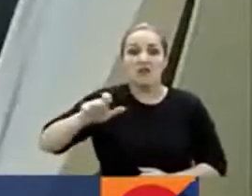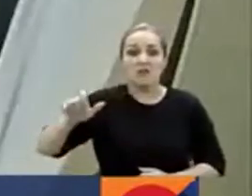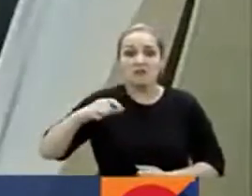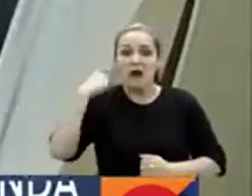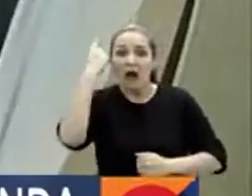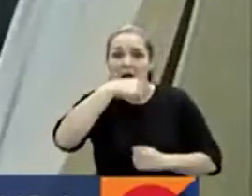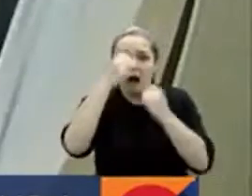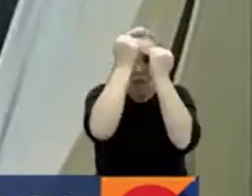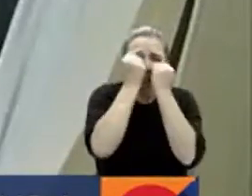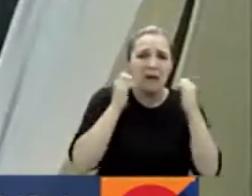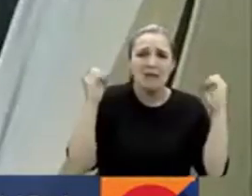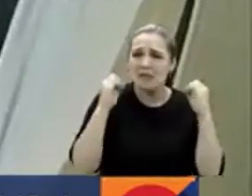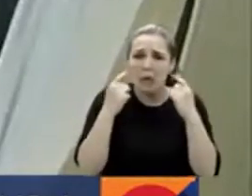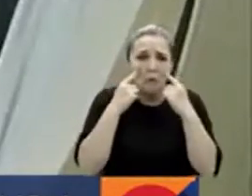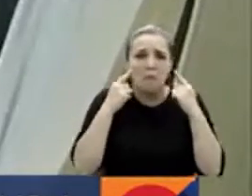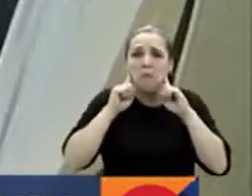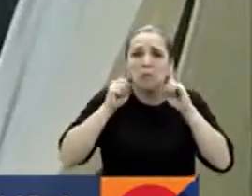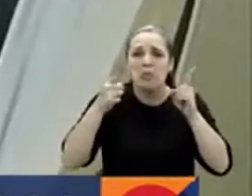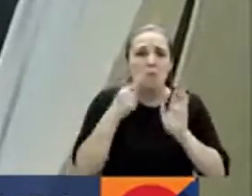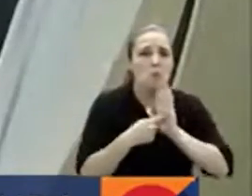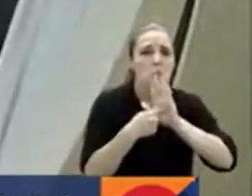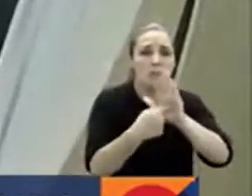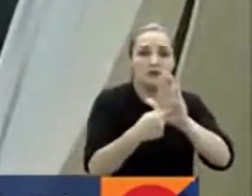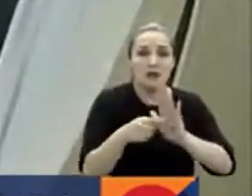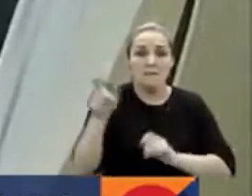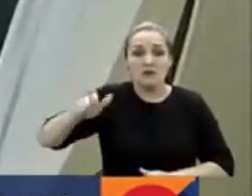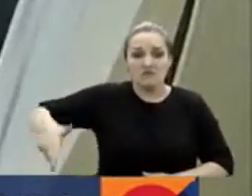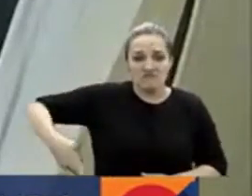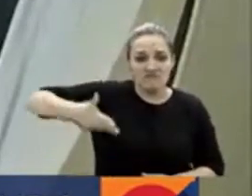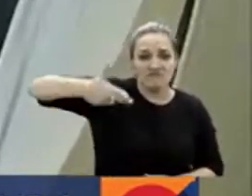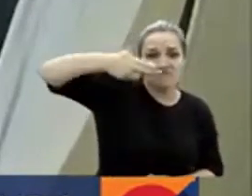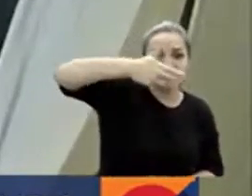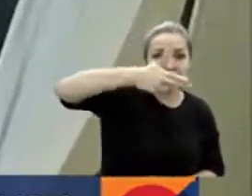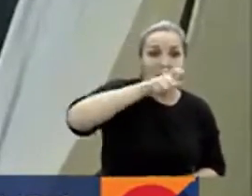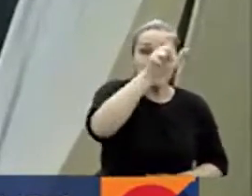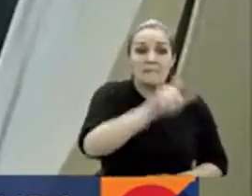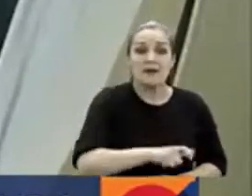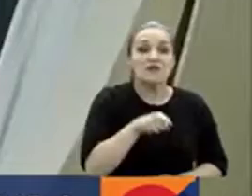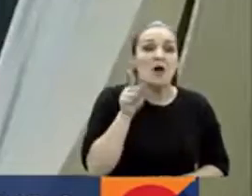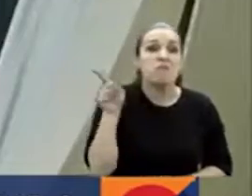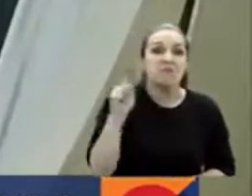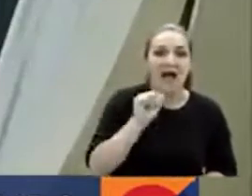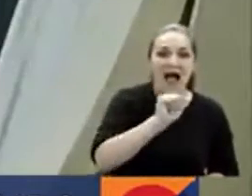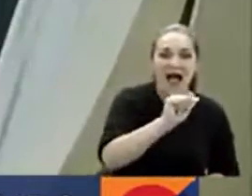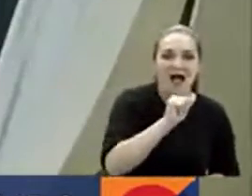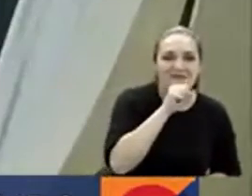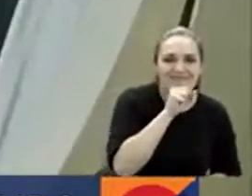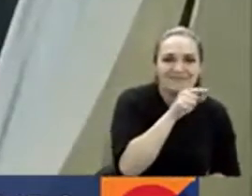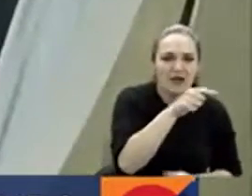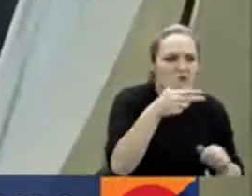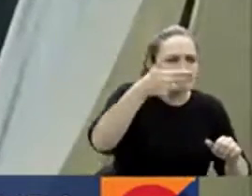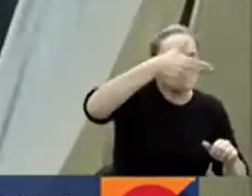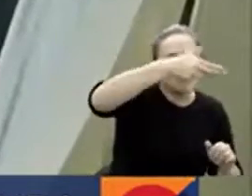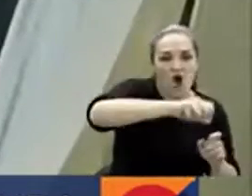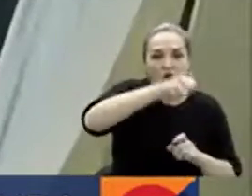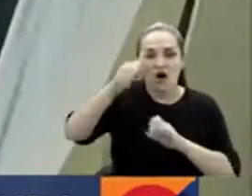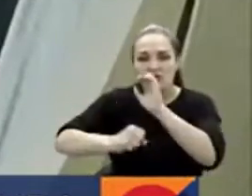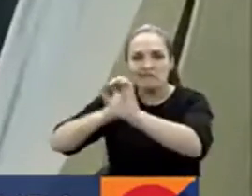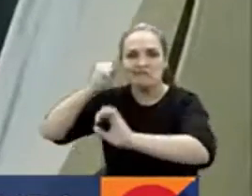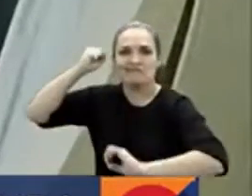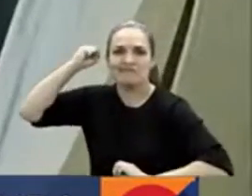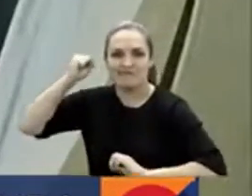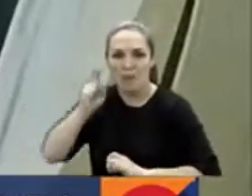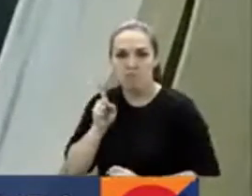ocultar sus rostros. Uno de ellos desenfunda un arma de fuego y arremete contra la cliente del local. Otro con un arma cortopunzante se le abalanza a la propietaria